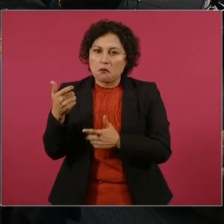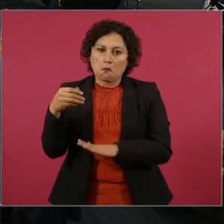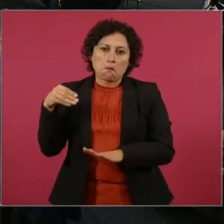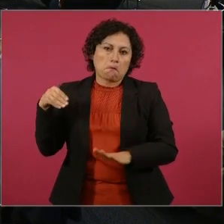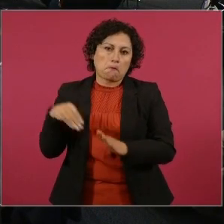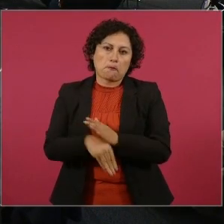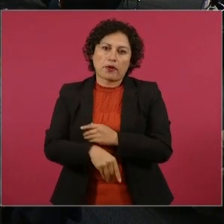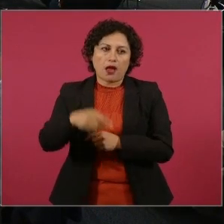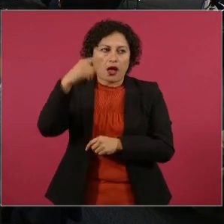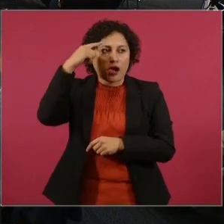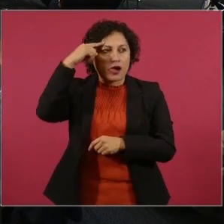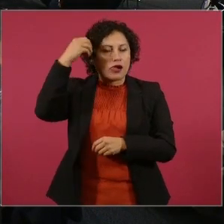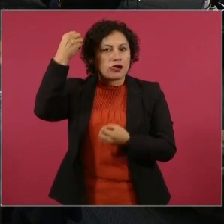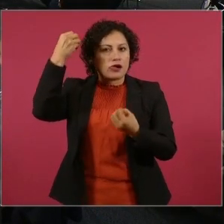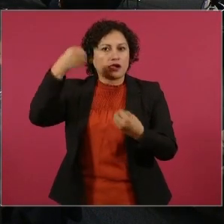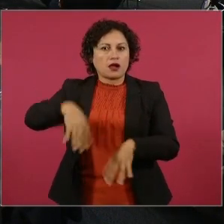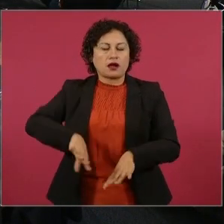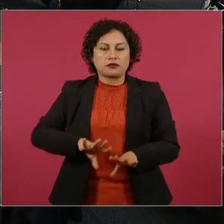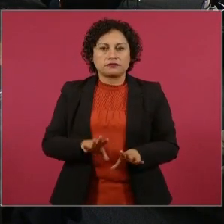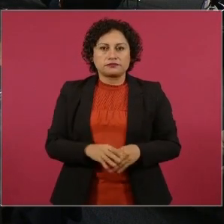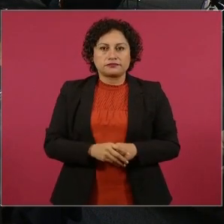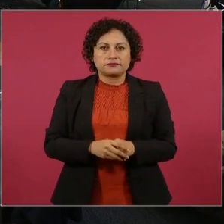va la